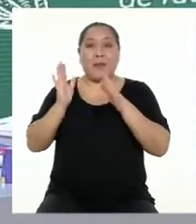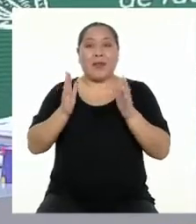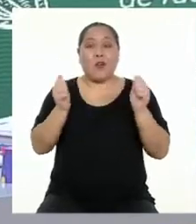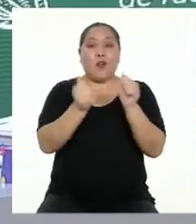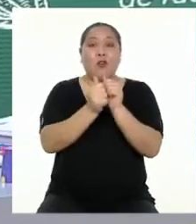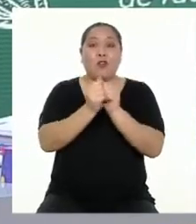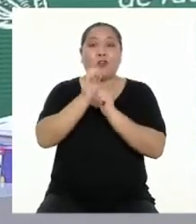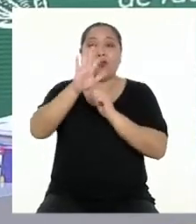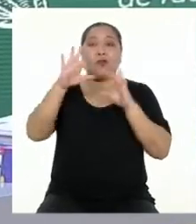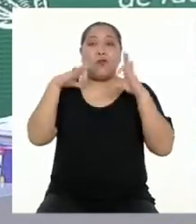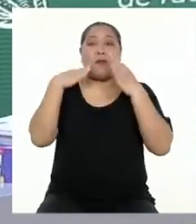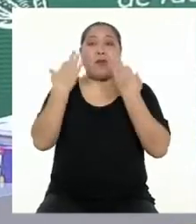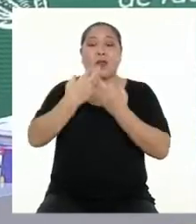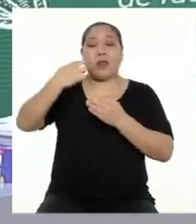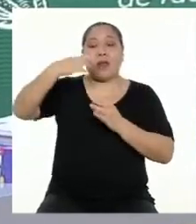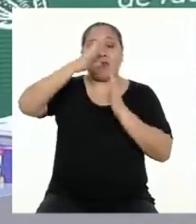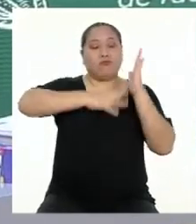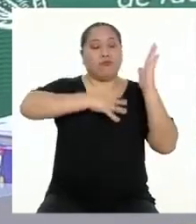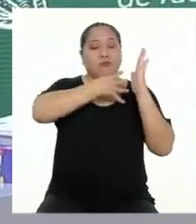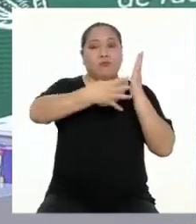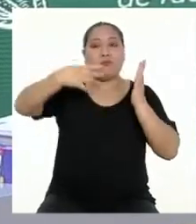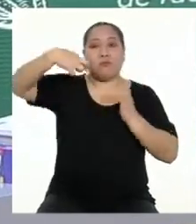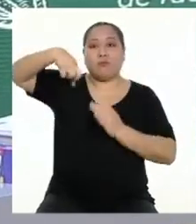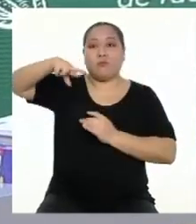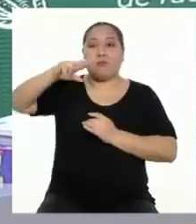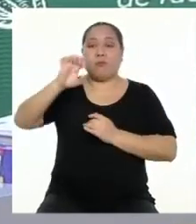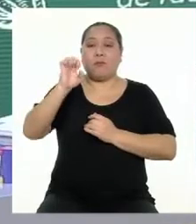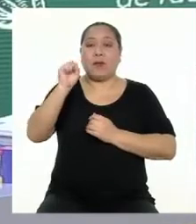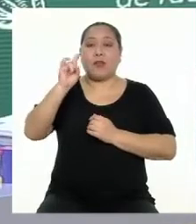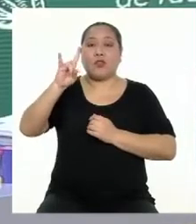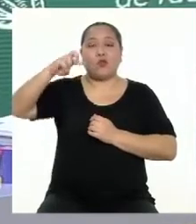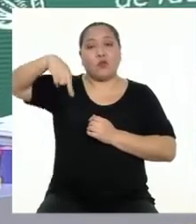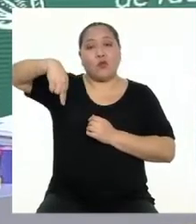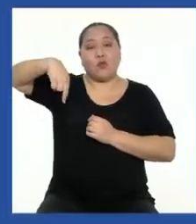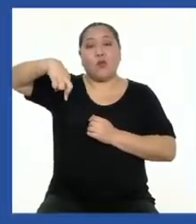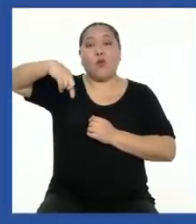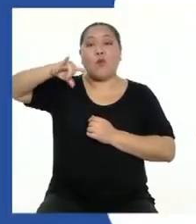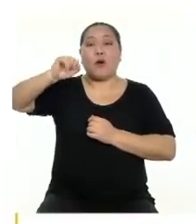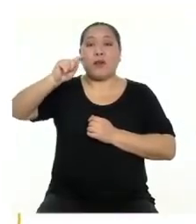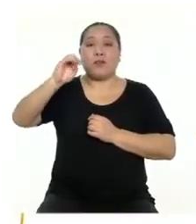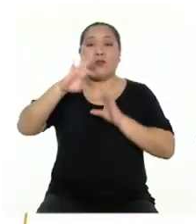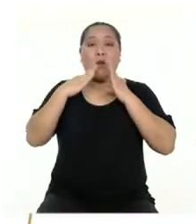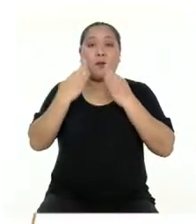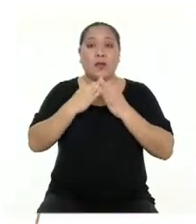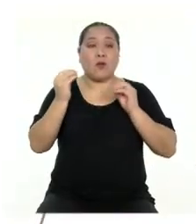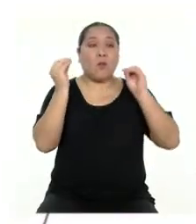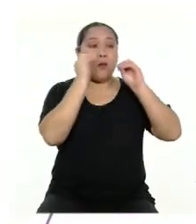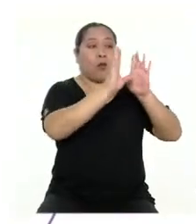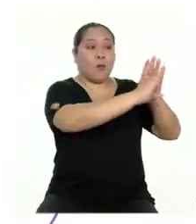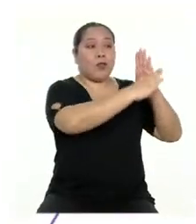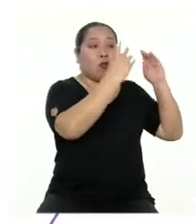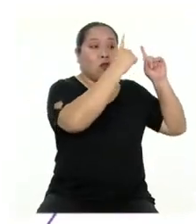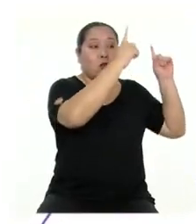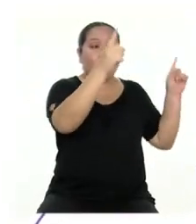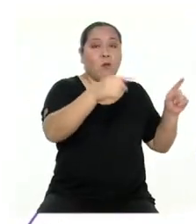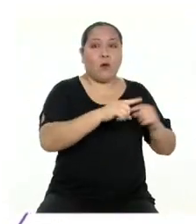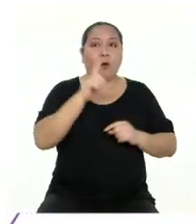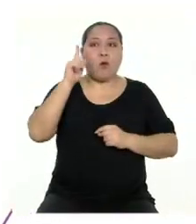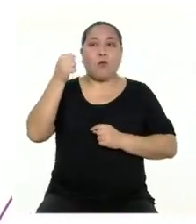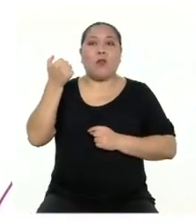teléfono, internet. Muy bien, profesora. Creo que con todo lo que hemos hablado hoy en día, las chicas y chicos que están en casa